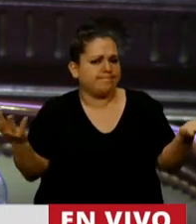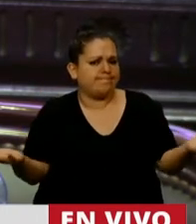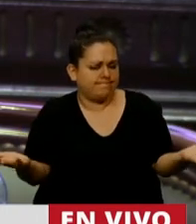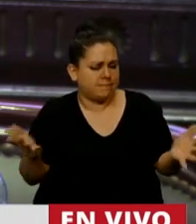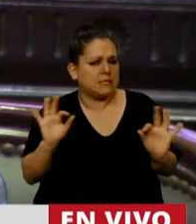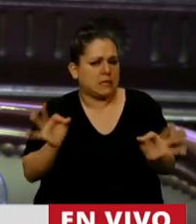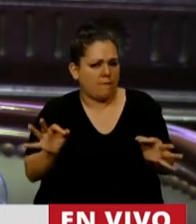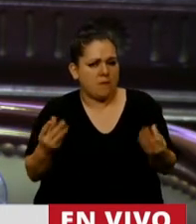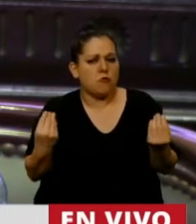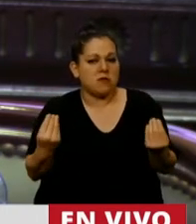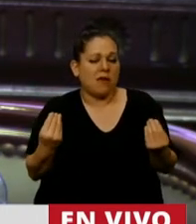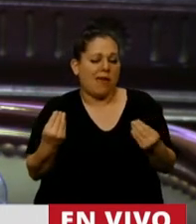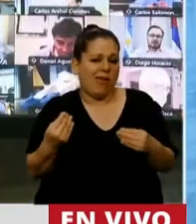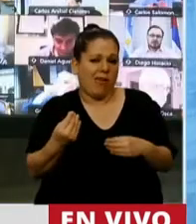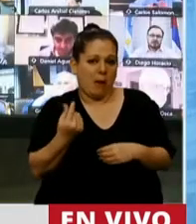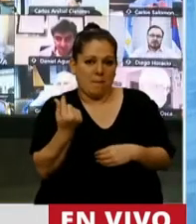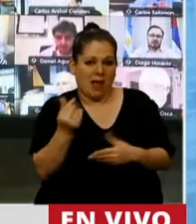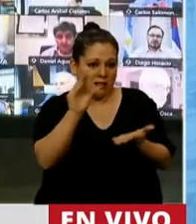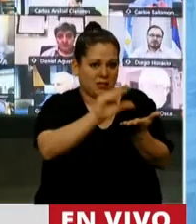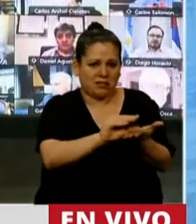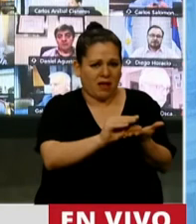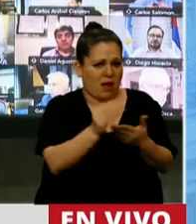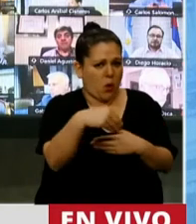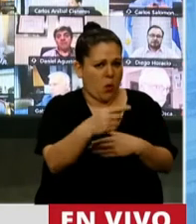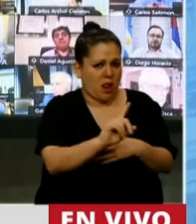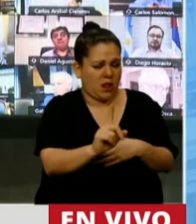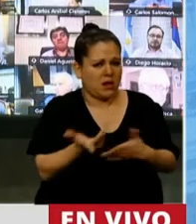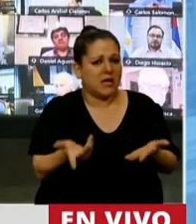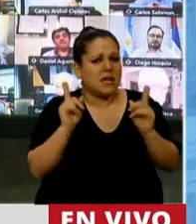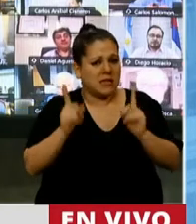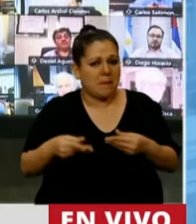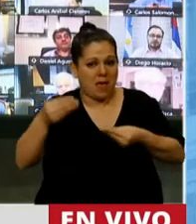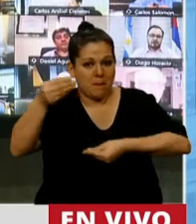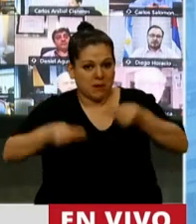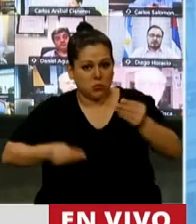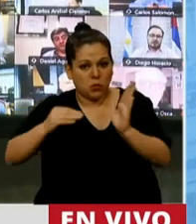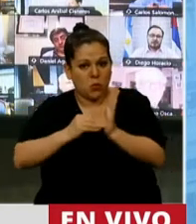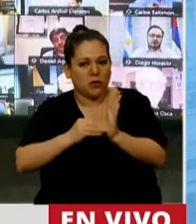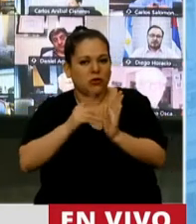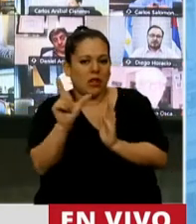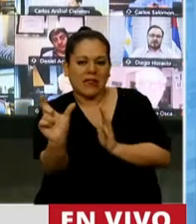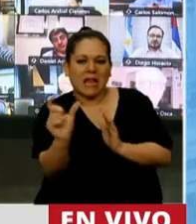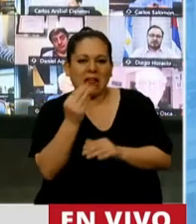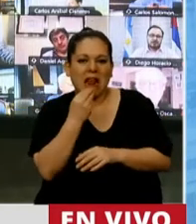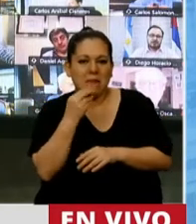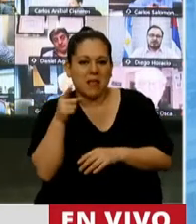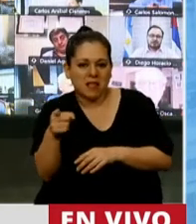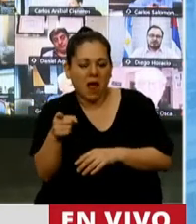que alcanza para media olla, vemos también la disminución presupuestaria en la tarjeta alimentaria en un